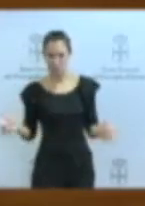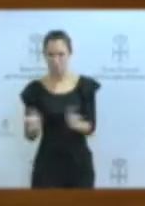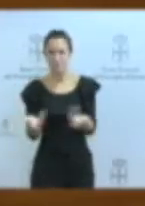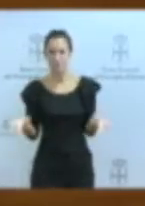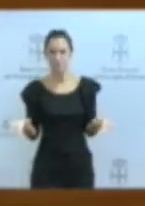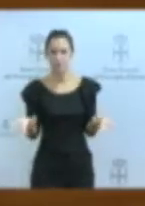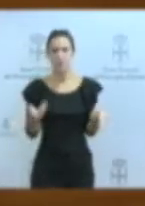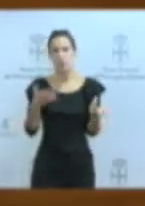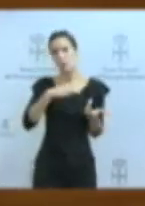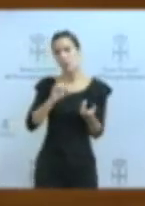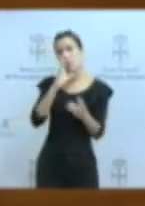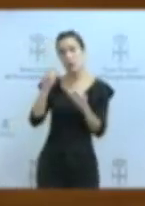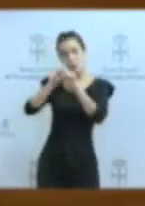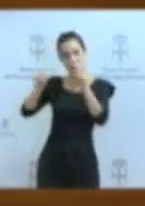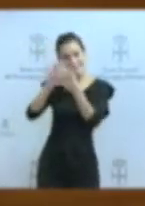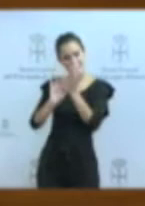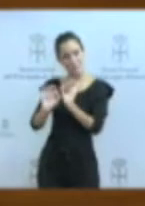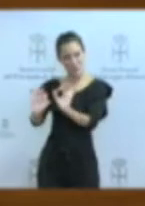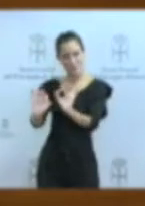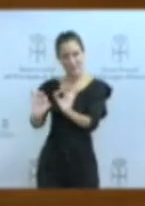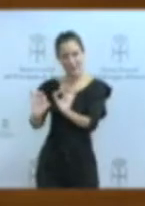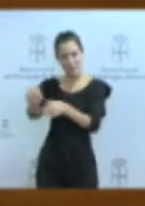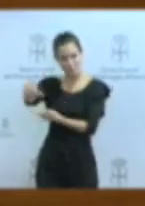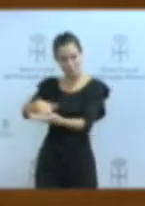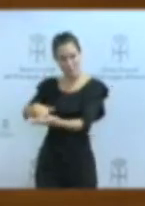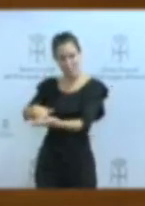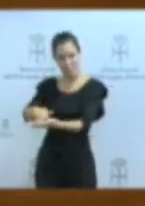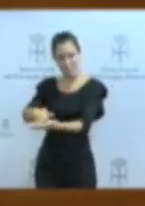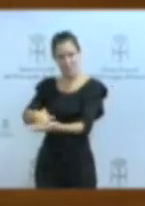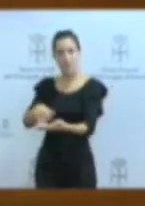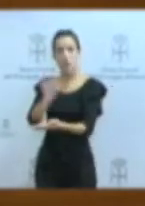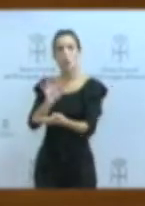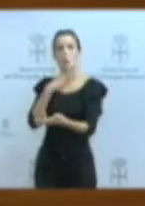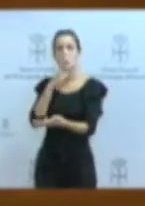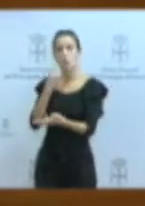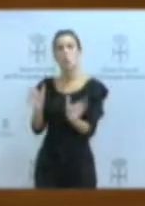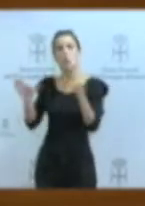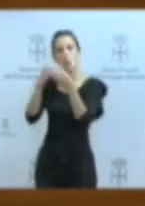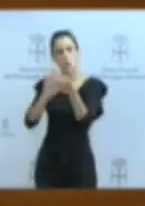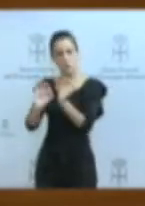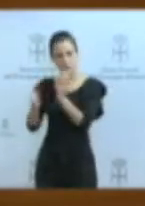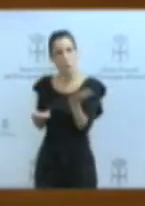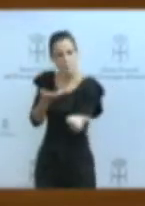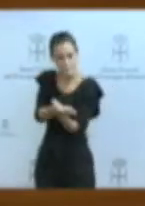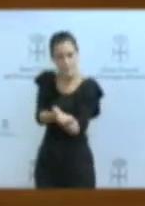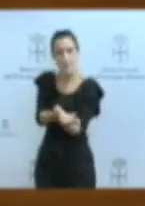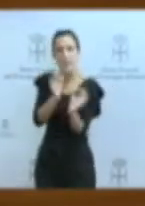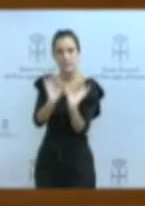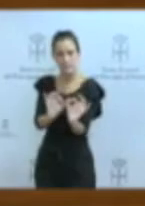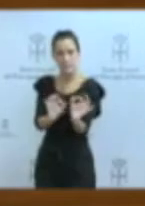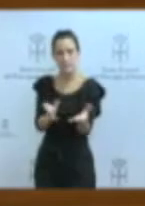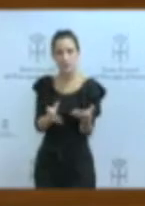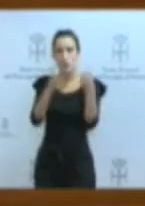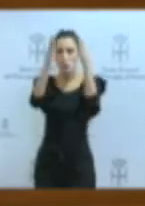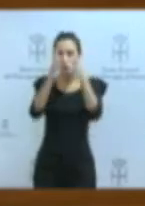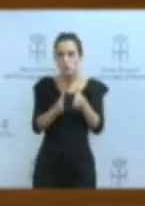porque lo demanda un grupo de interés determinado, quizás? ¿Ustedes exactamente en el Gobierno a qué interés responden? ¿Al interés general de los asturianos